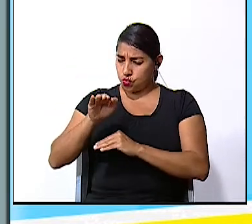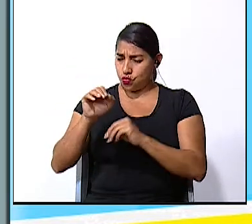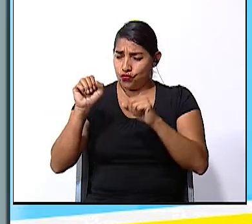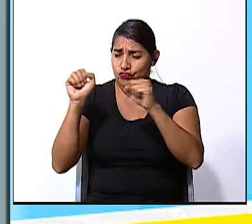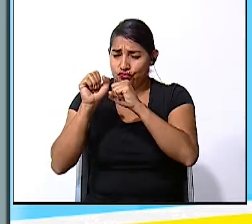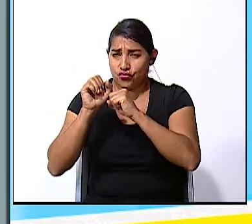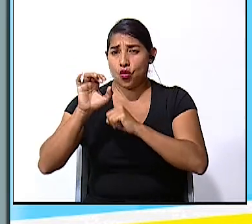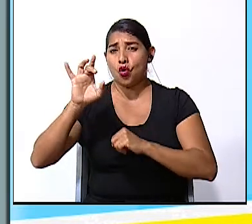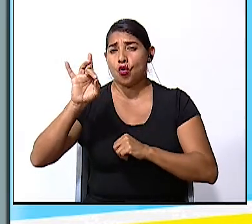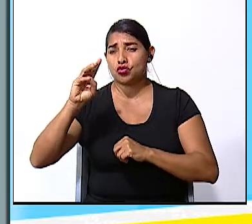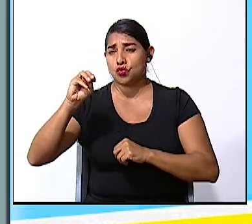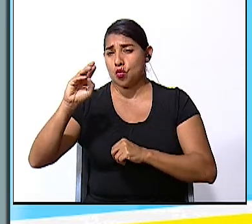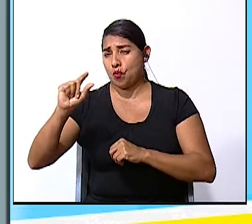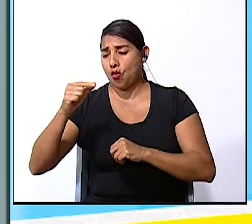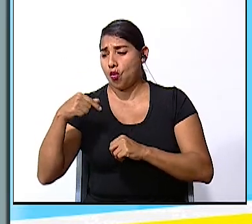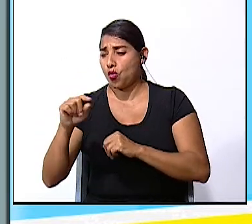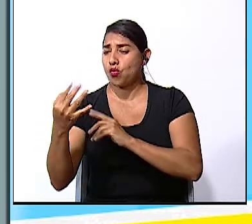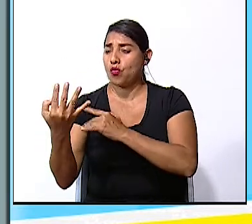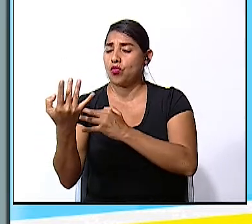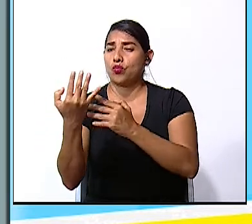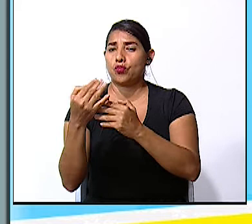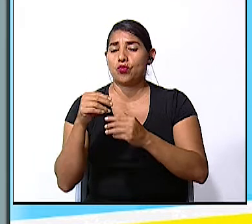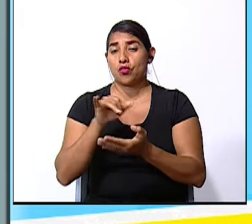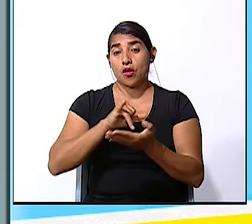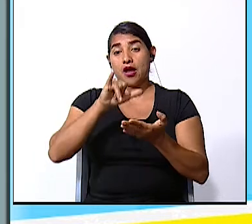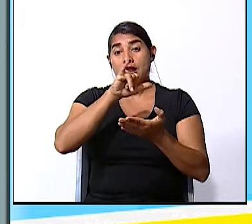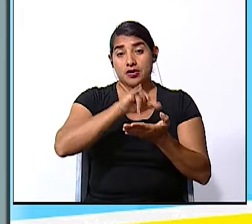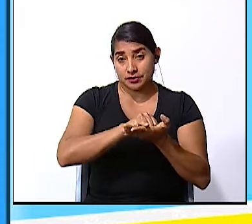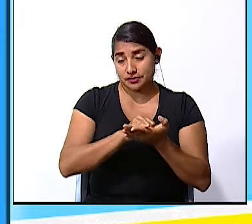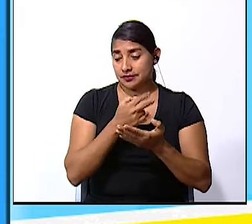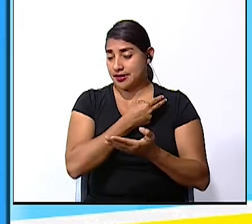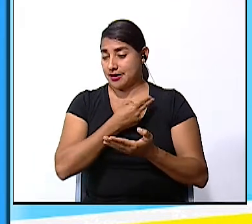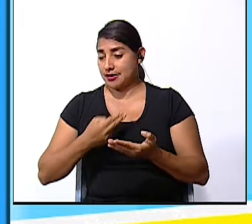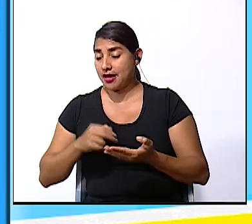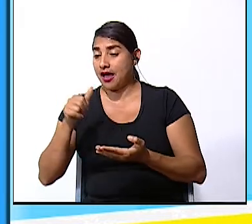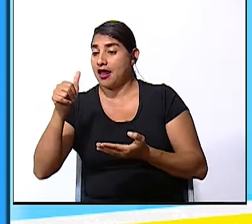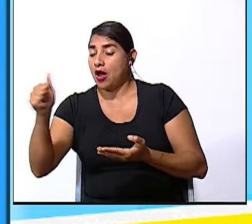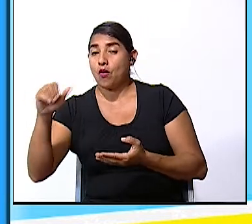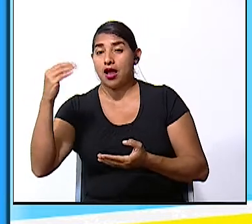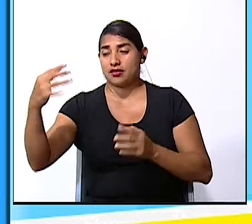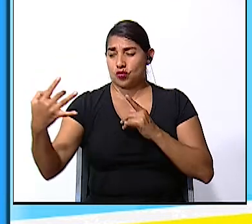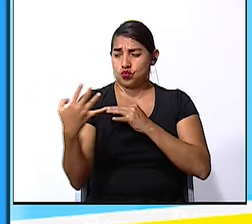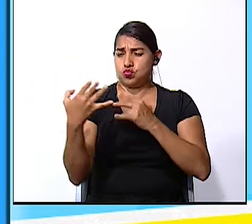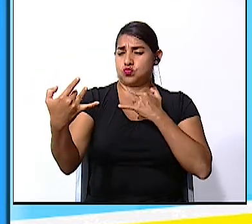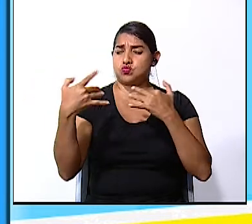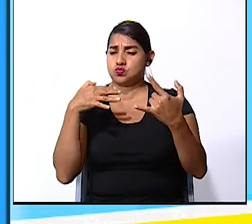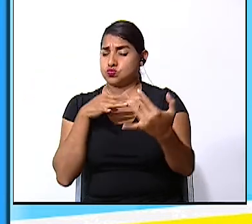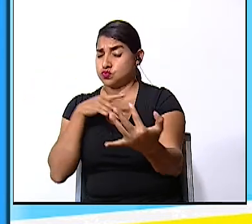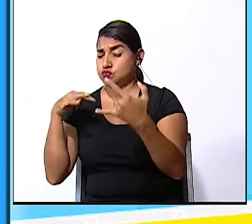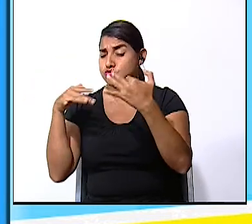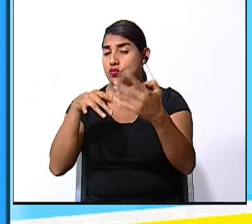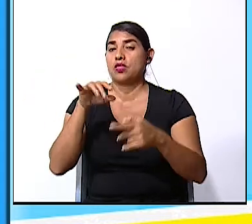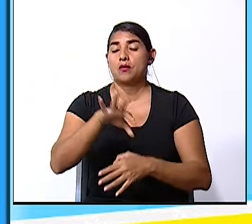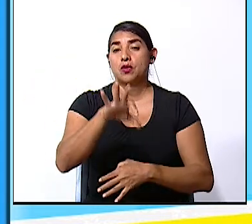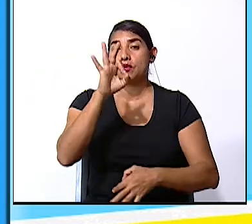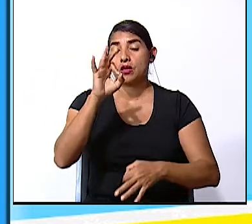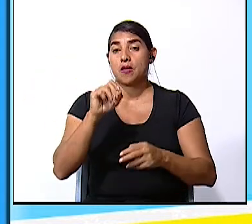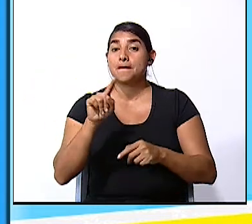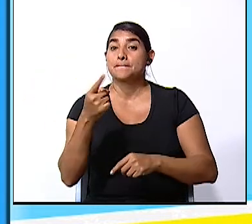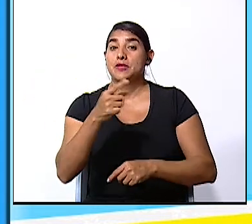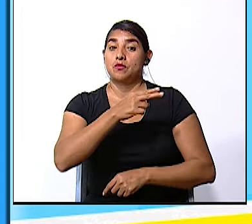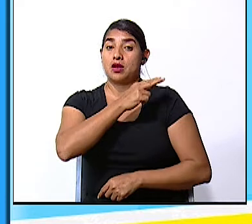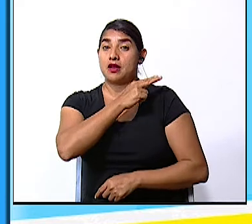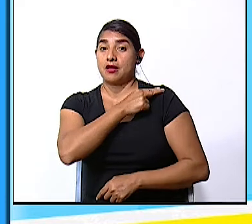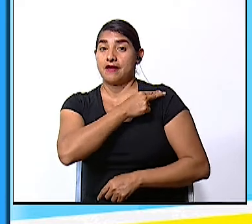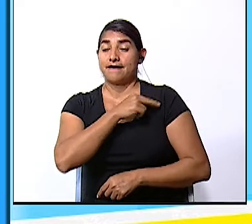capital a San José y los pertrechos de guerra y la incorporación de Heredia a la sociedad costarricense. Con la elección del primer jefe de Estado, de Juan